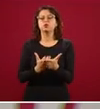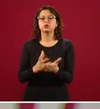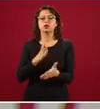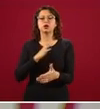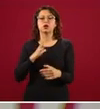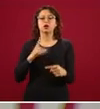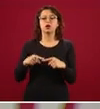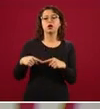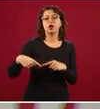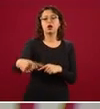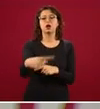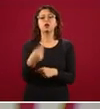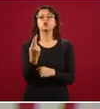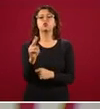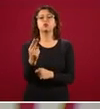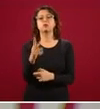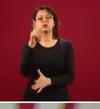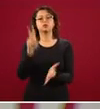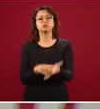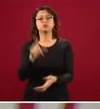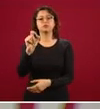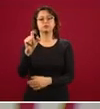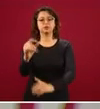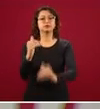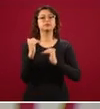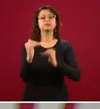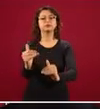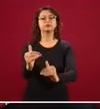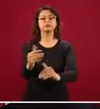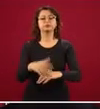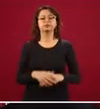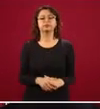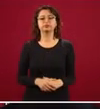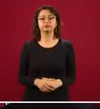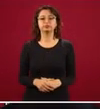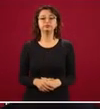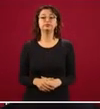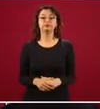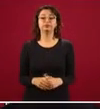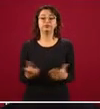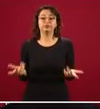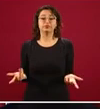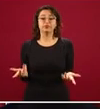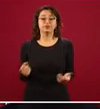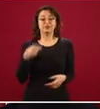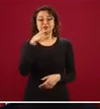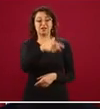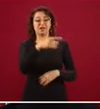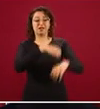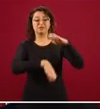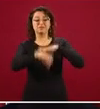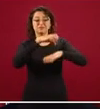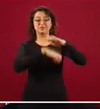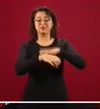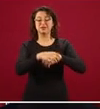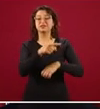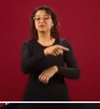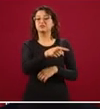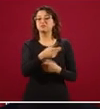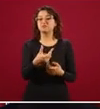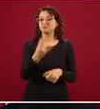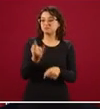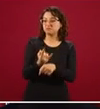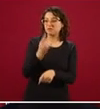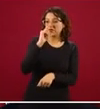hasta noviembre de 2020. Entonces, aquí vemos la acción de los intermediarios. Y el otro mito que es